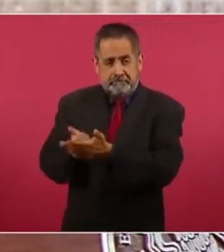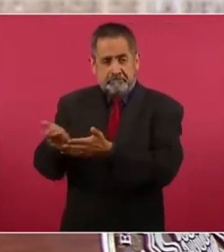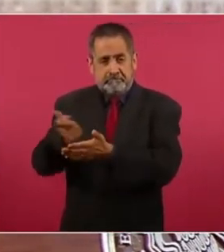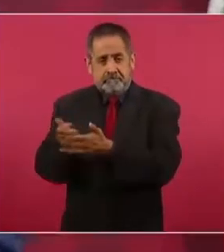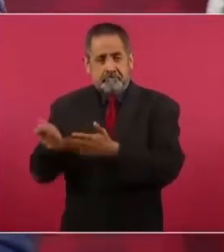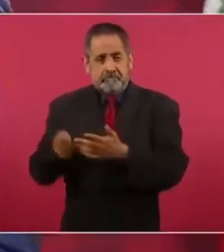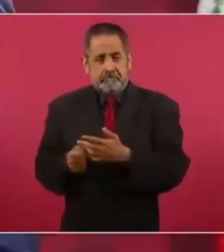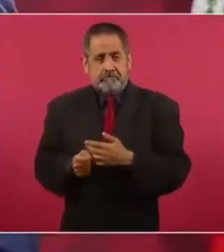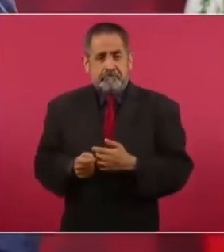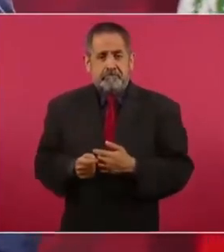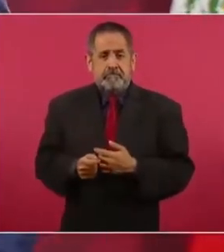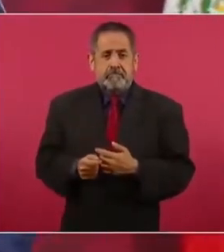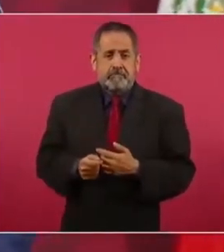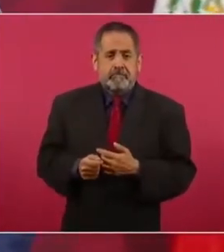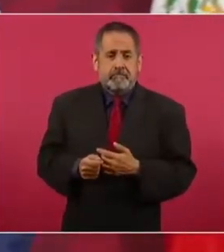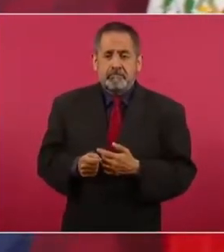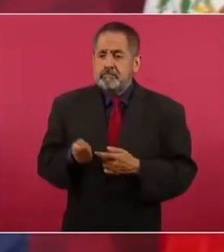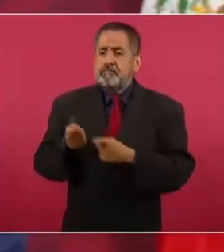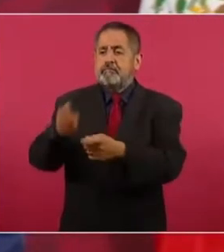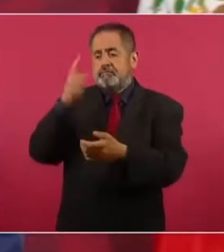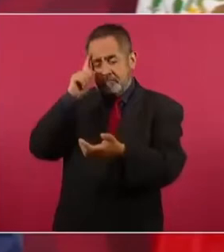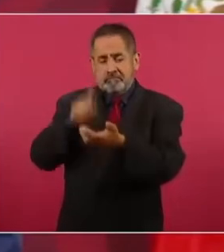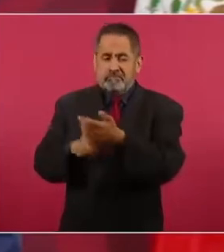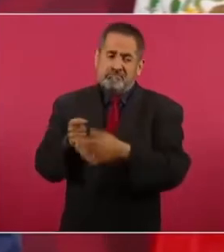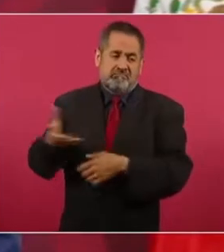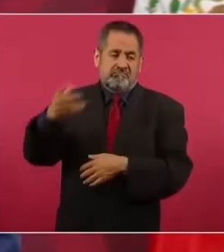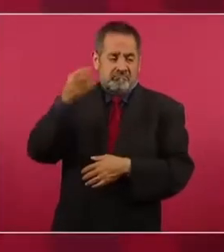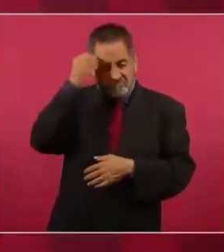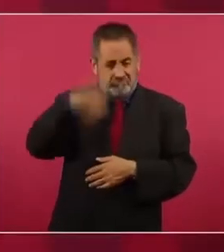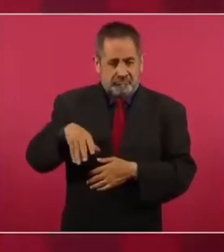se les está haciendo flojos.